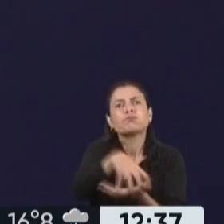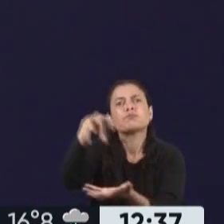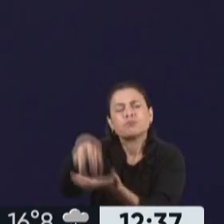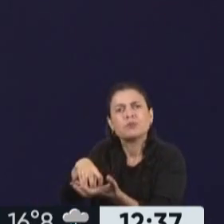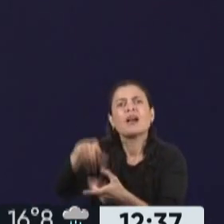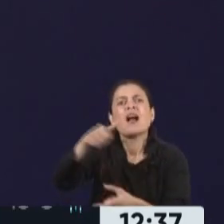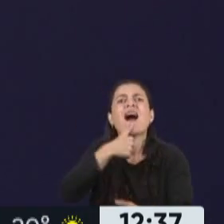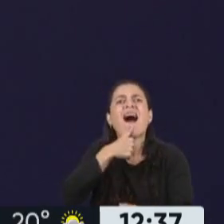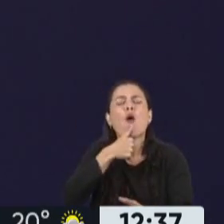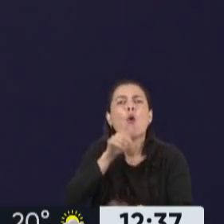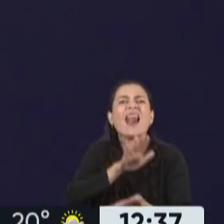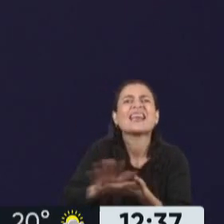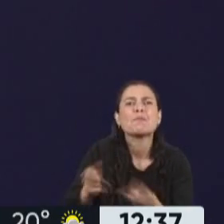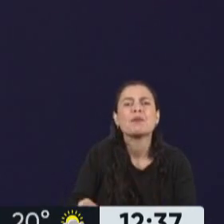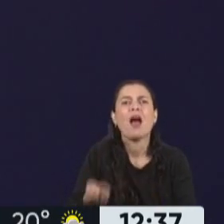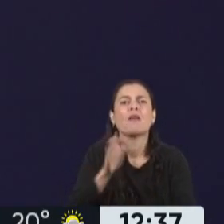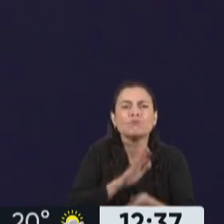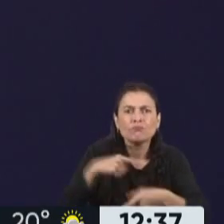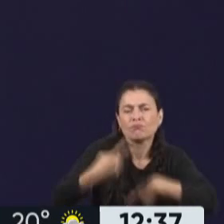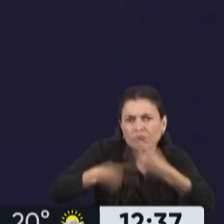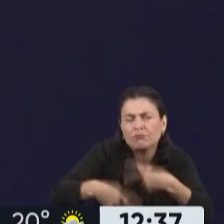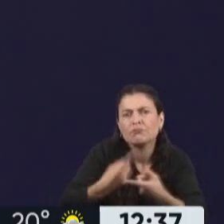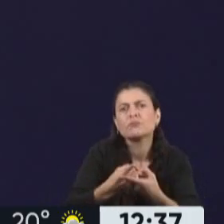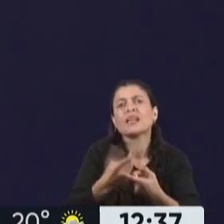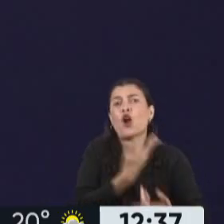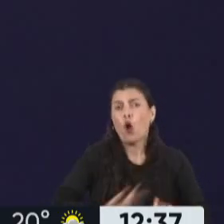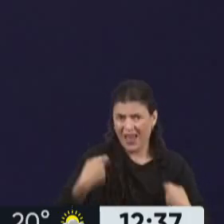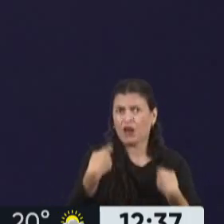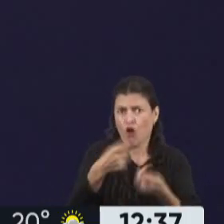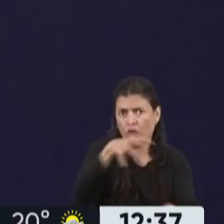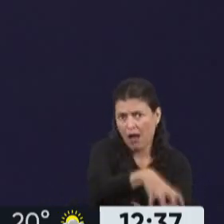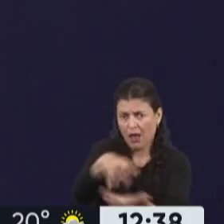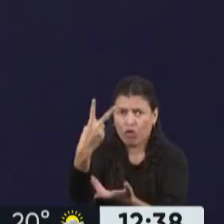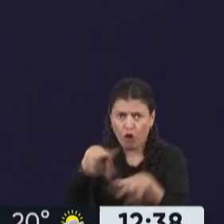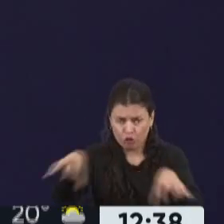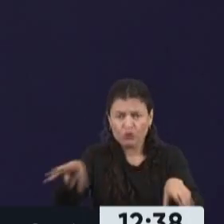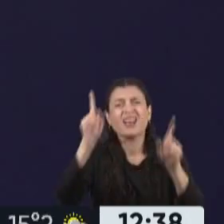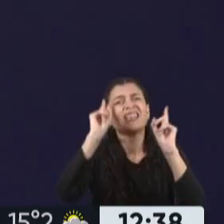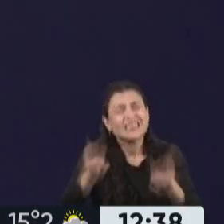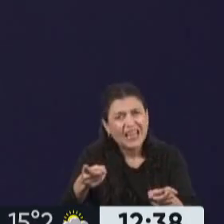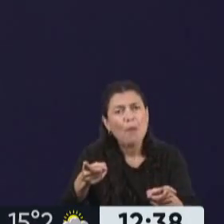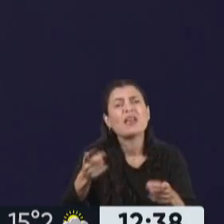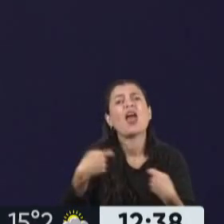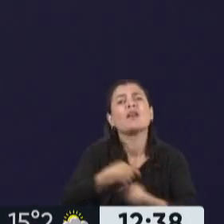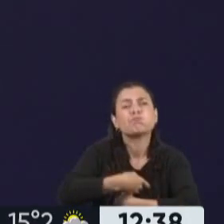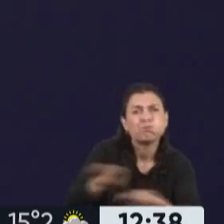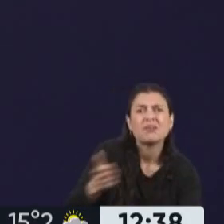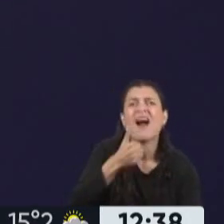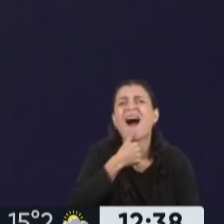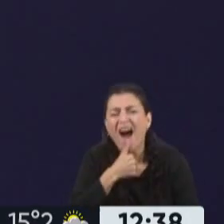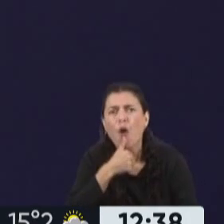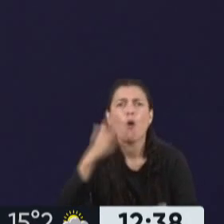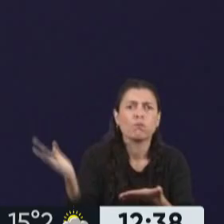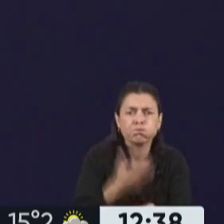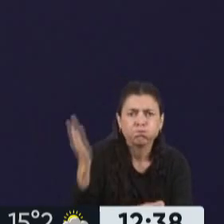potabilizadoras que producen 9.000 litros de agua potable y más de 3.600 sobres purificadores por